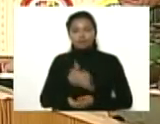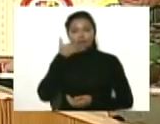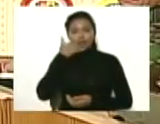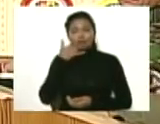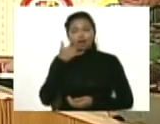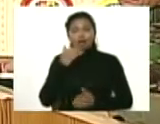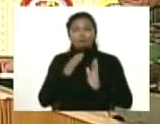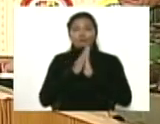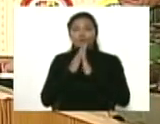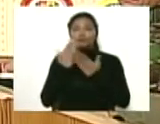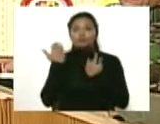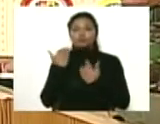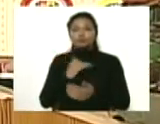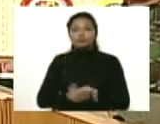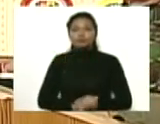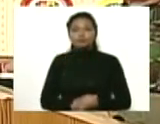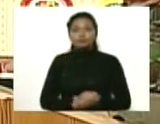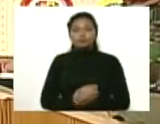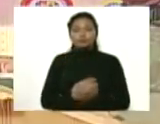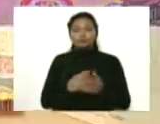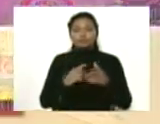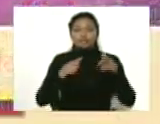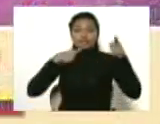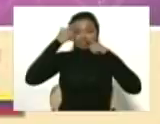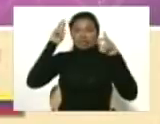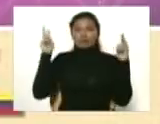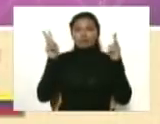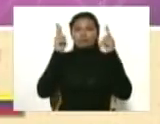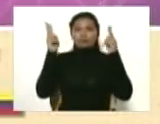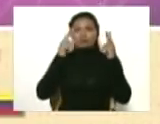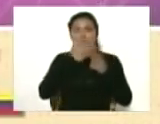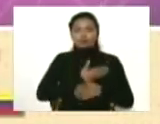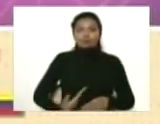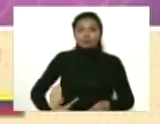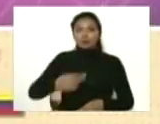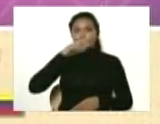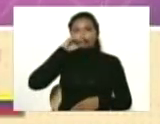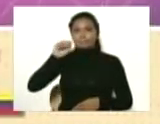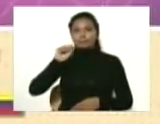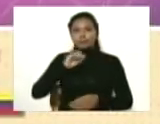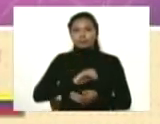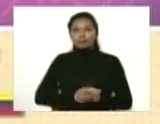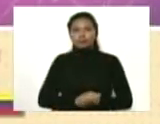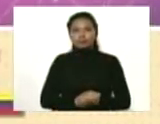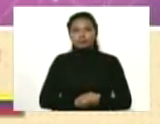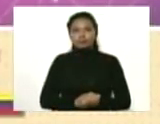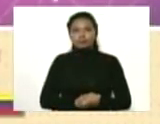favor. ¡Dale, vive mi comandante en jefe miliciano!